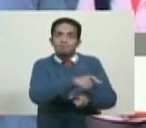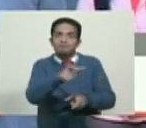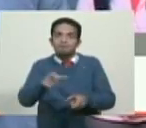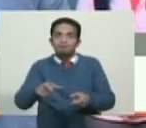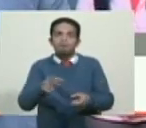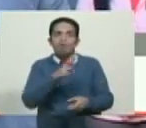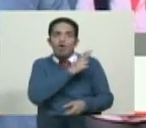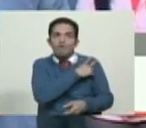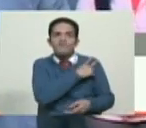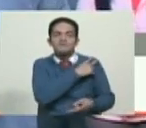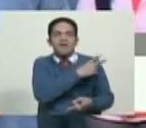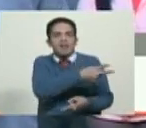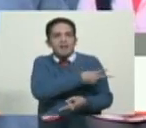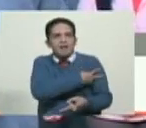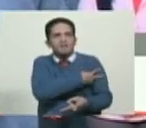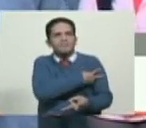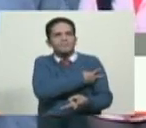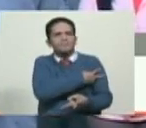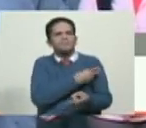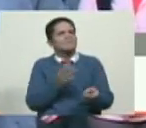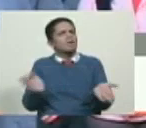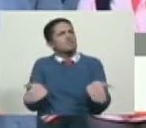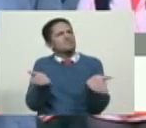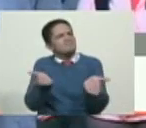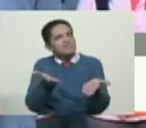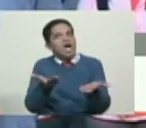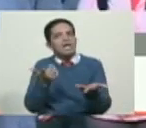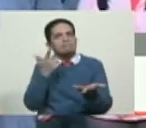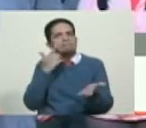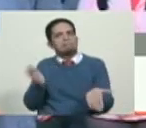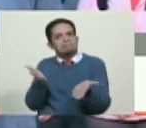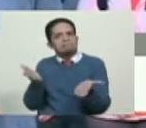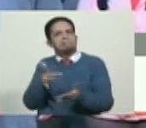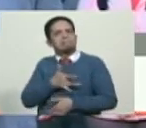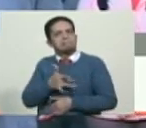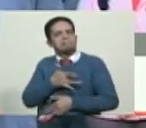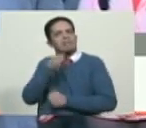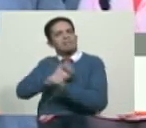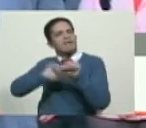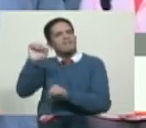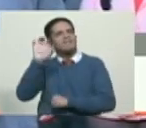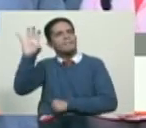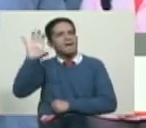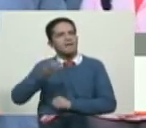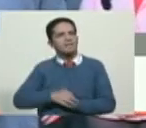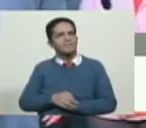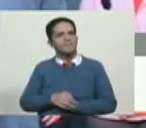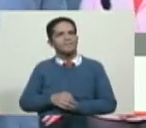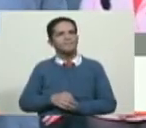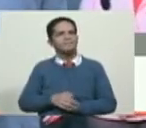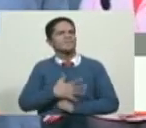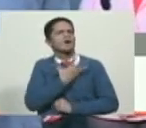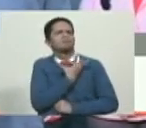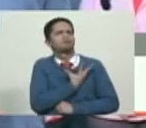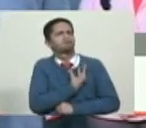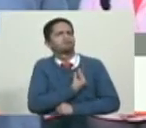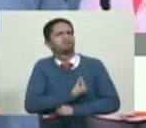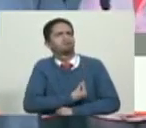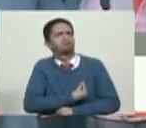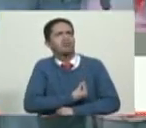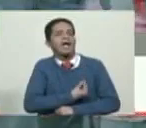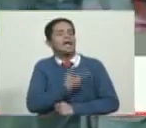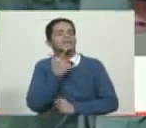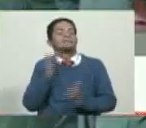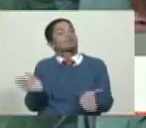oficial. La motivación de un militar es defender su patria. La motivación de un militar es conocer su